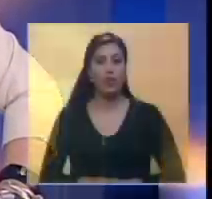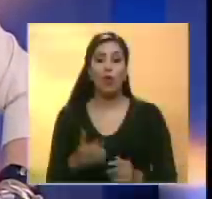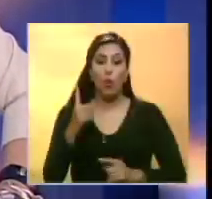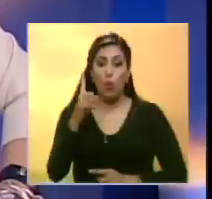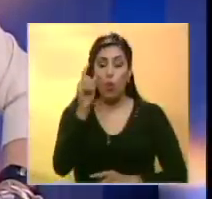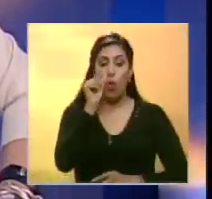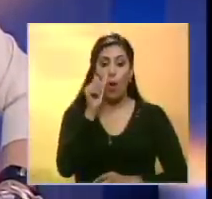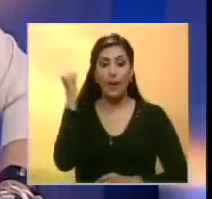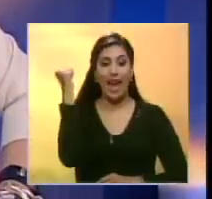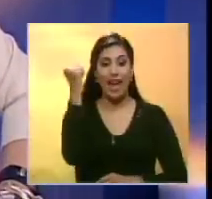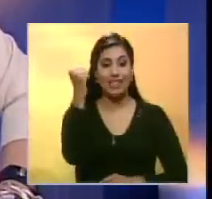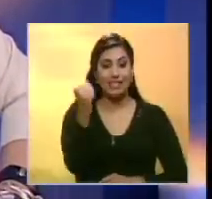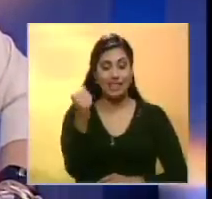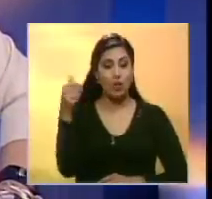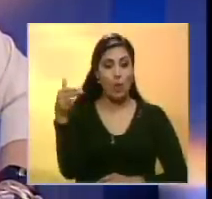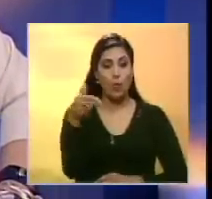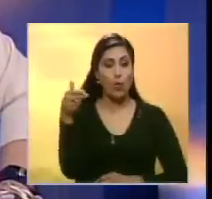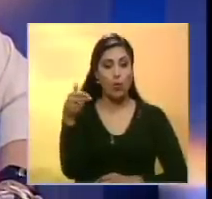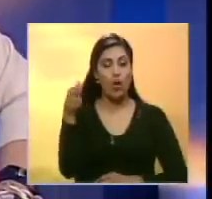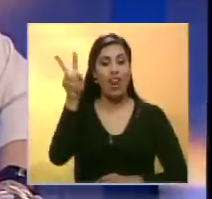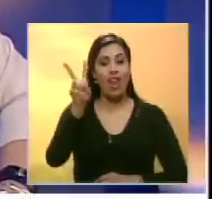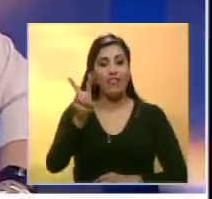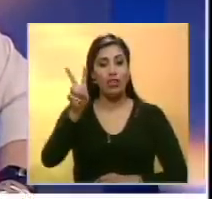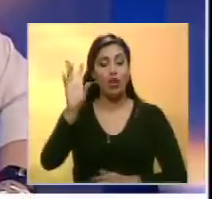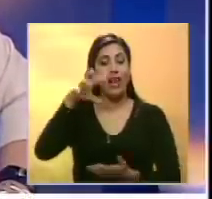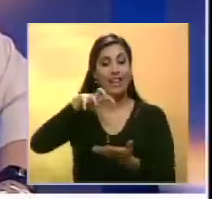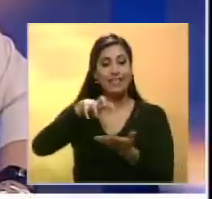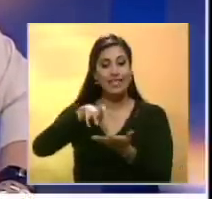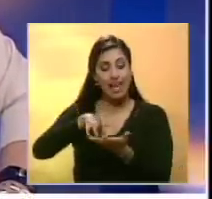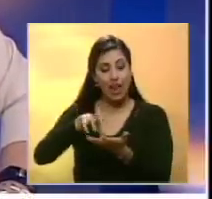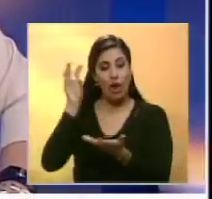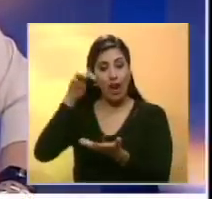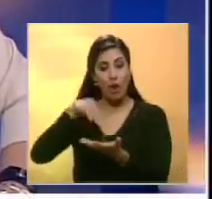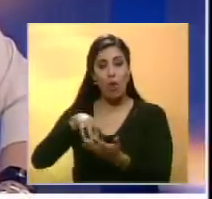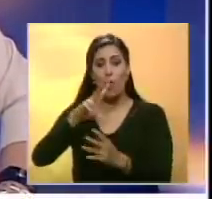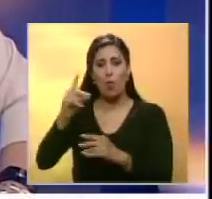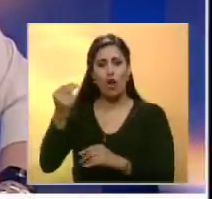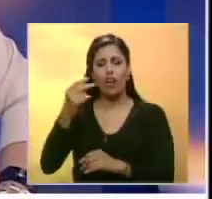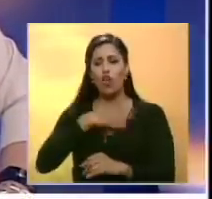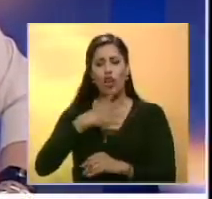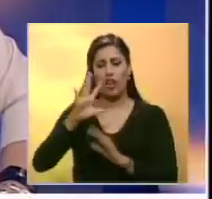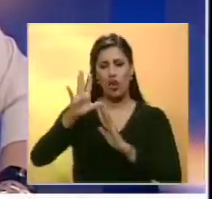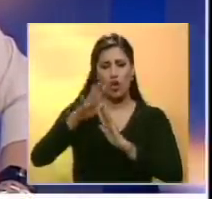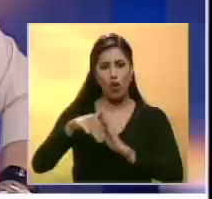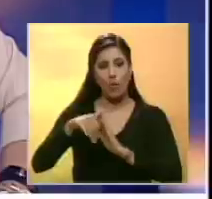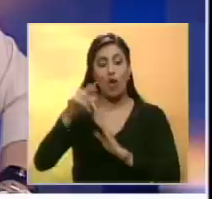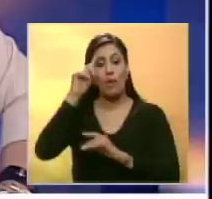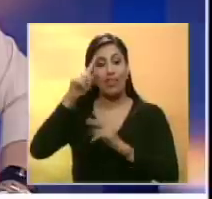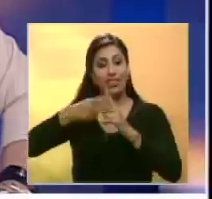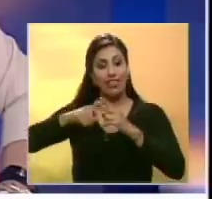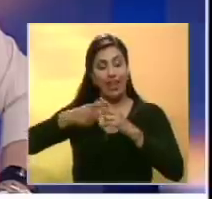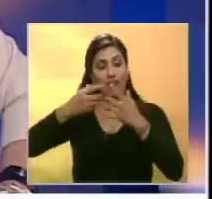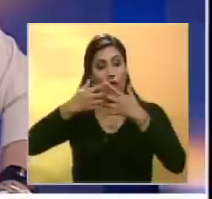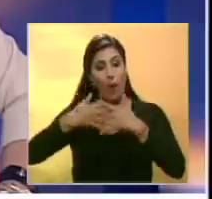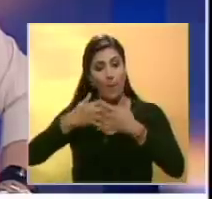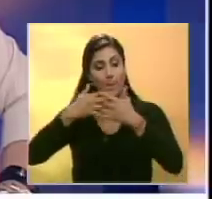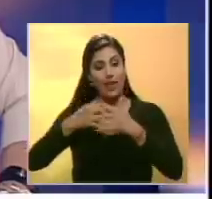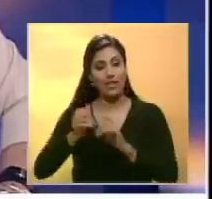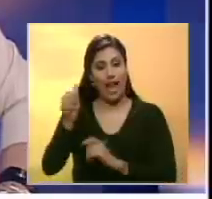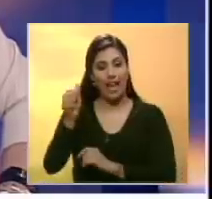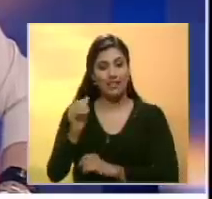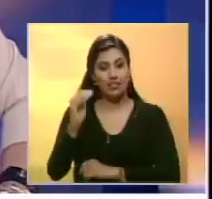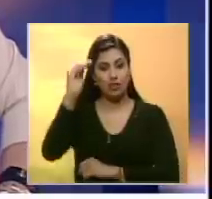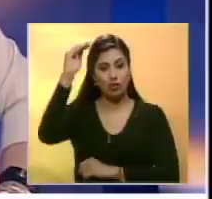Un hombre fue asesinado a tiros en La Victoria, estado Aragua, tras resistirse al robo. La víctima trabajaba como técnico en una empresa de